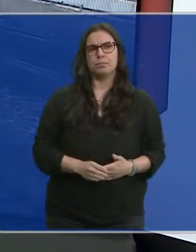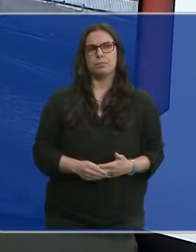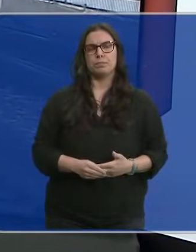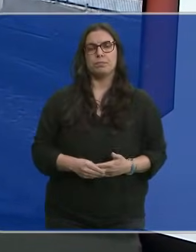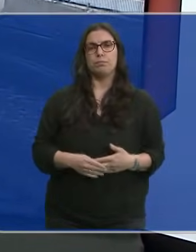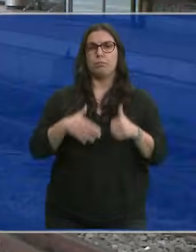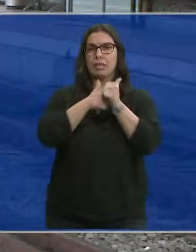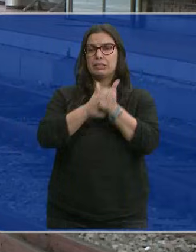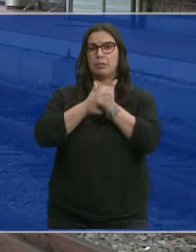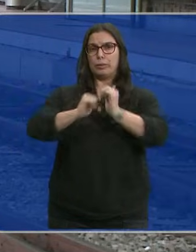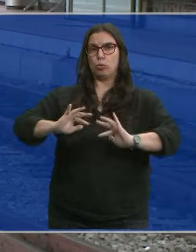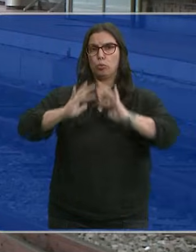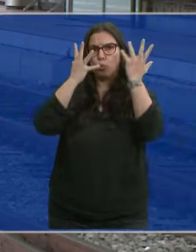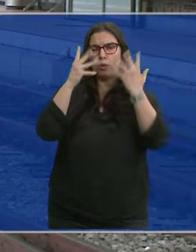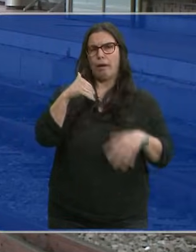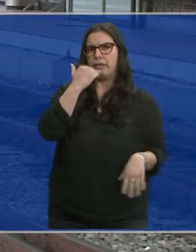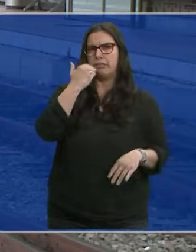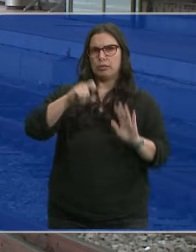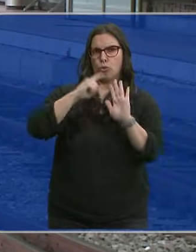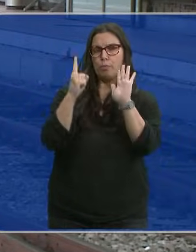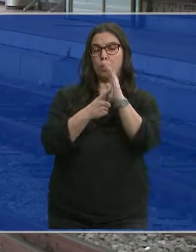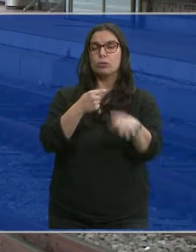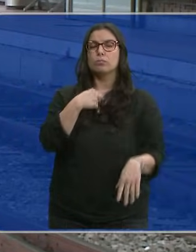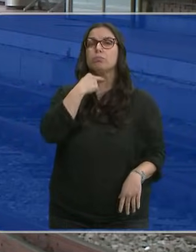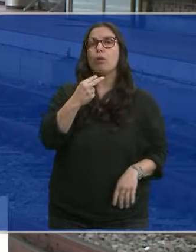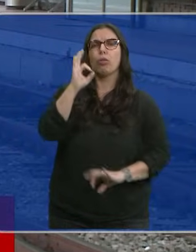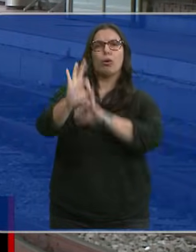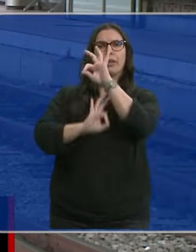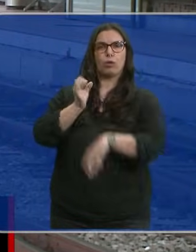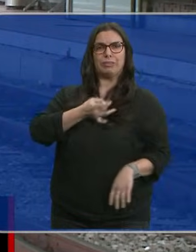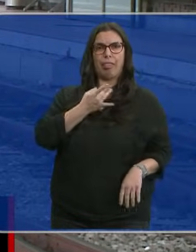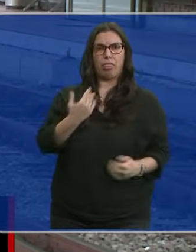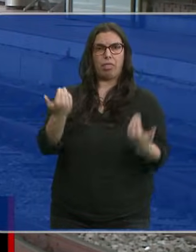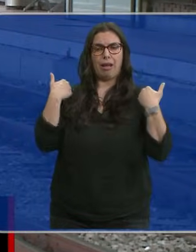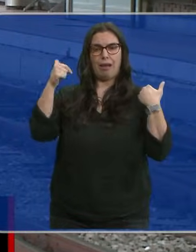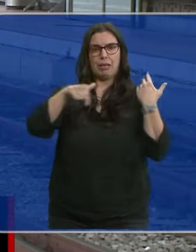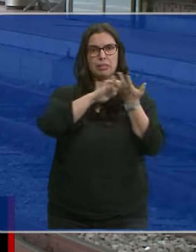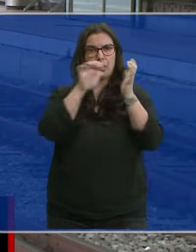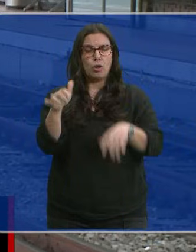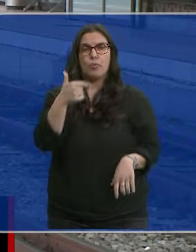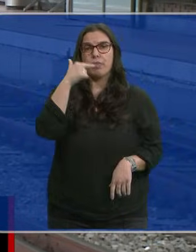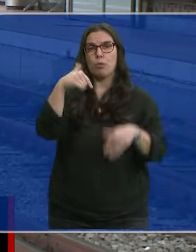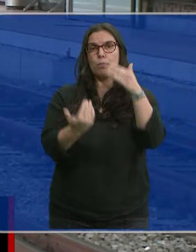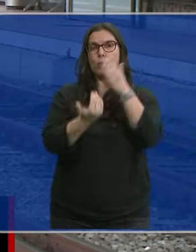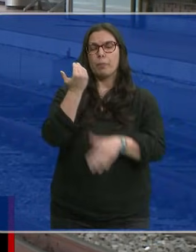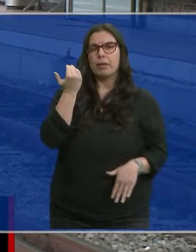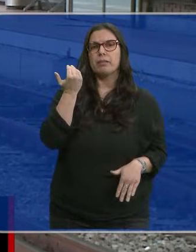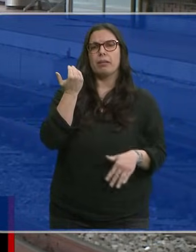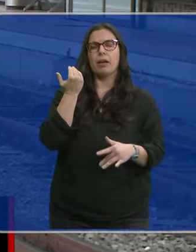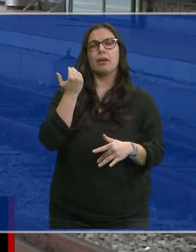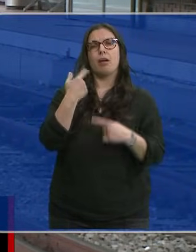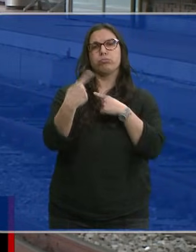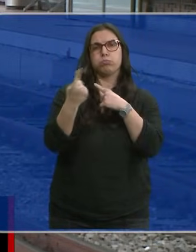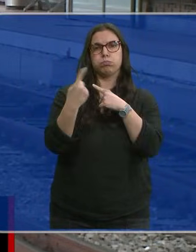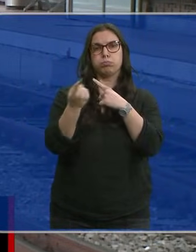El seguimiento de la huelga está siendo prácticamente total, eso es lo que aseguran las organizaciones sindicales. Aquí en Castilla y León esta mañana varias